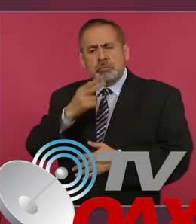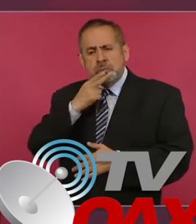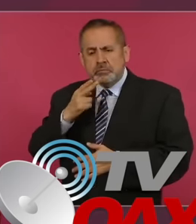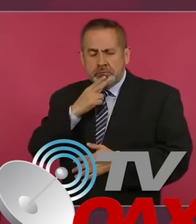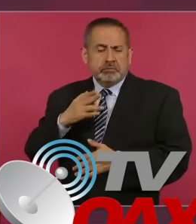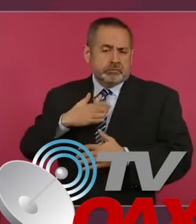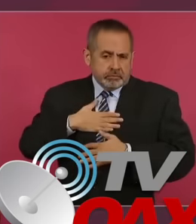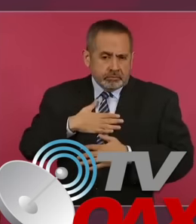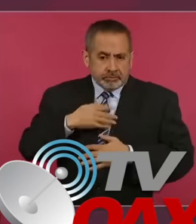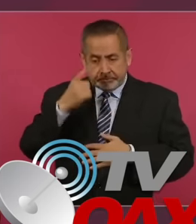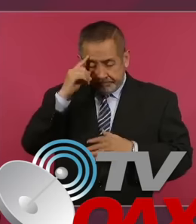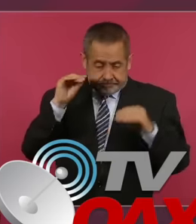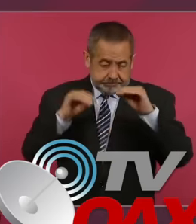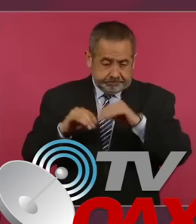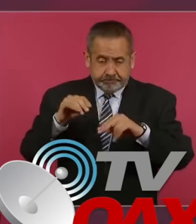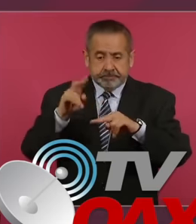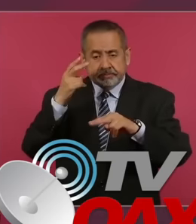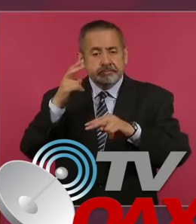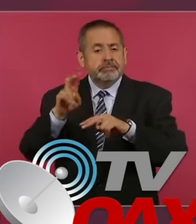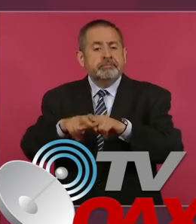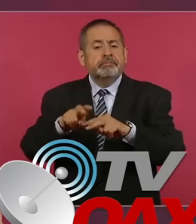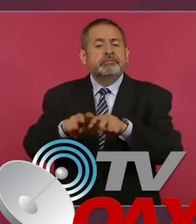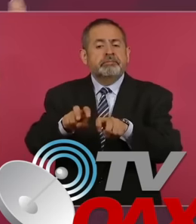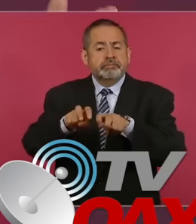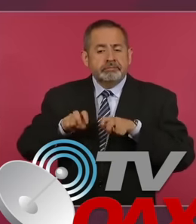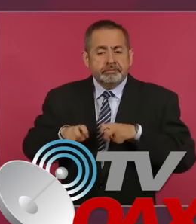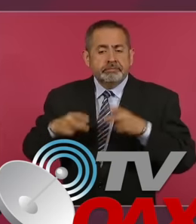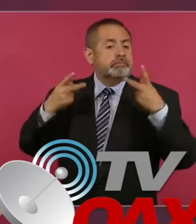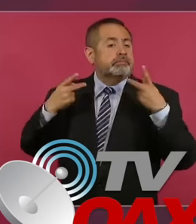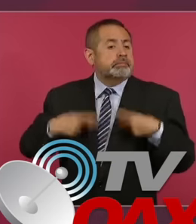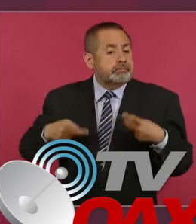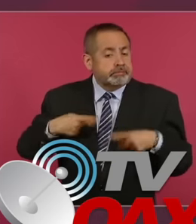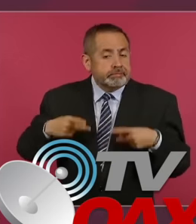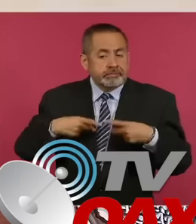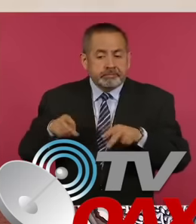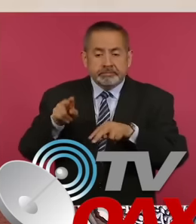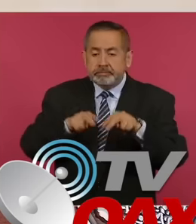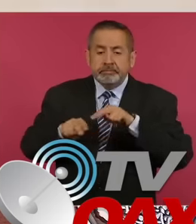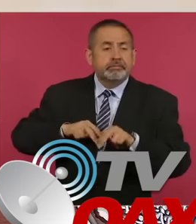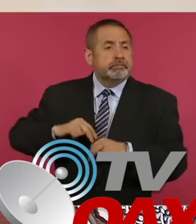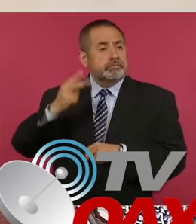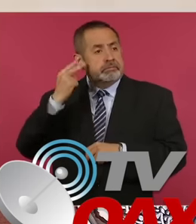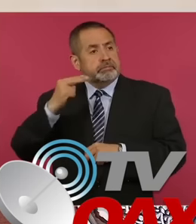trenes de pasajeros en todo el país.